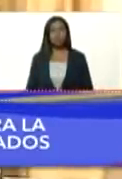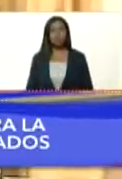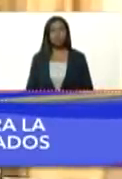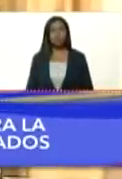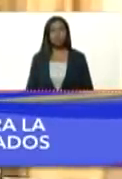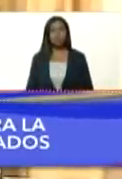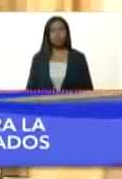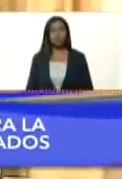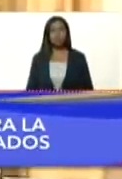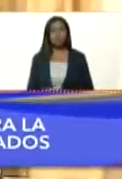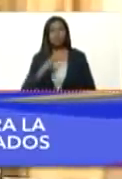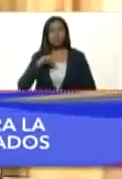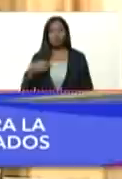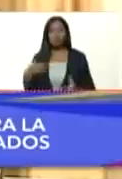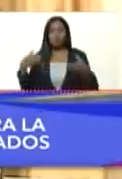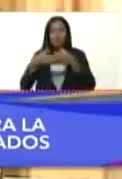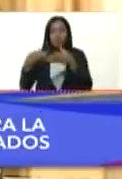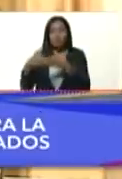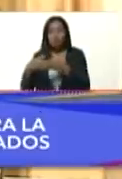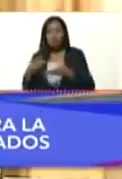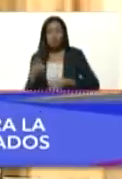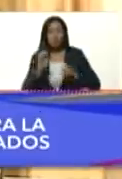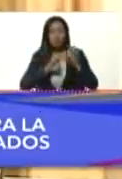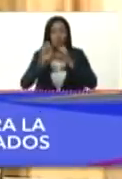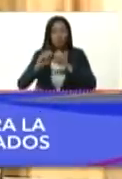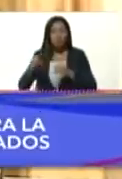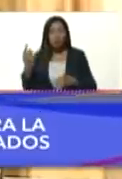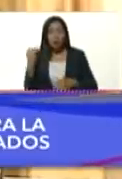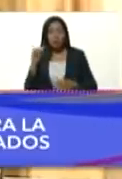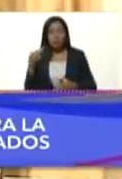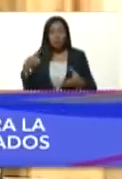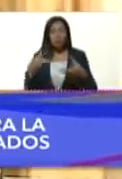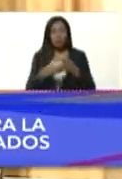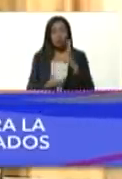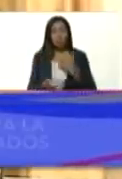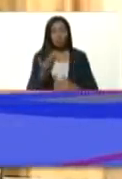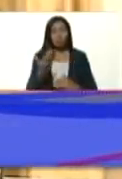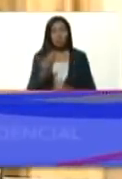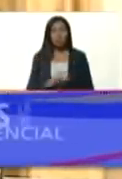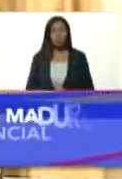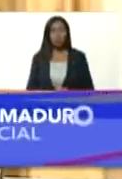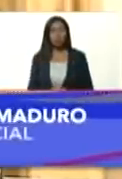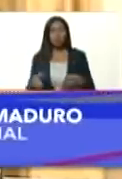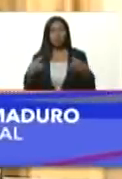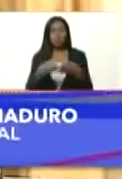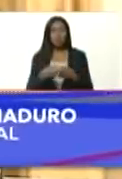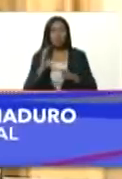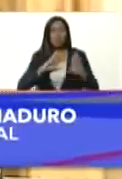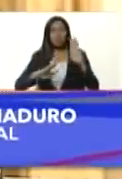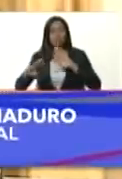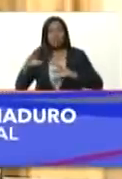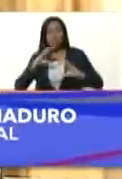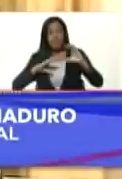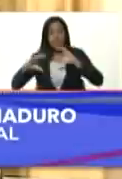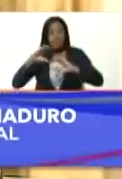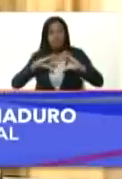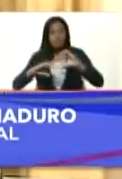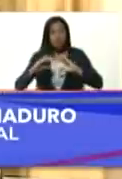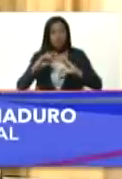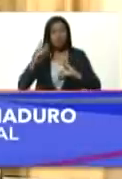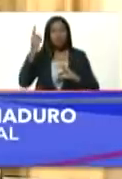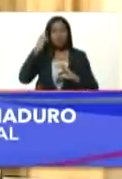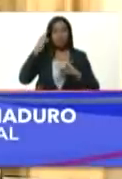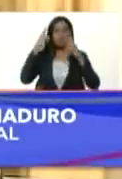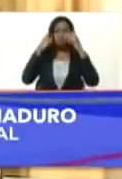Nosotros hemos tenido reuniones, hoy hubo una reunión muy importante con un grupo de científicos de primer